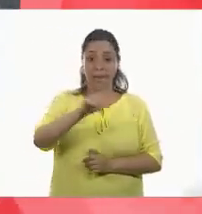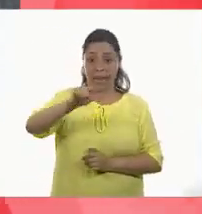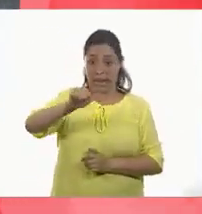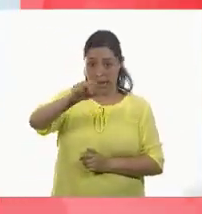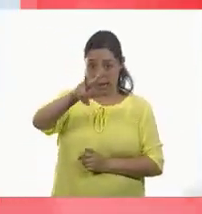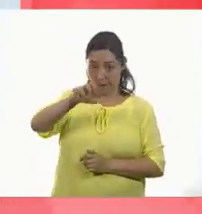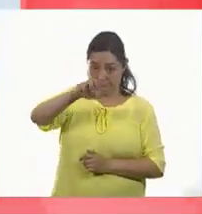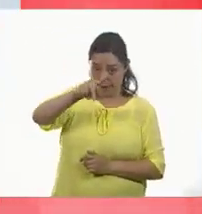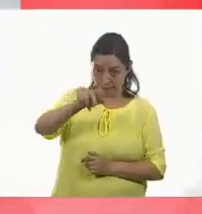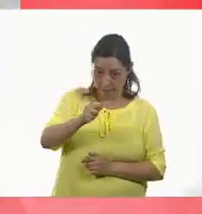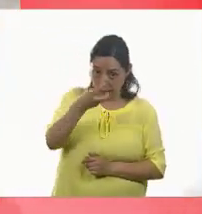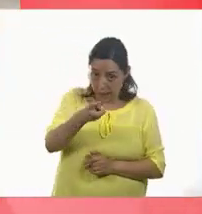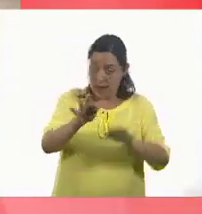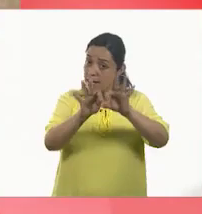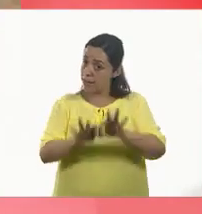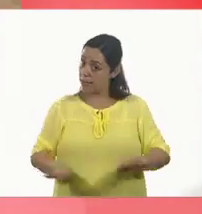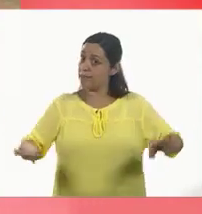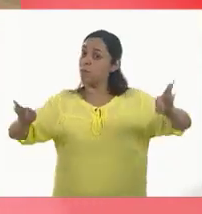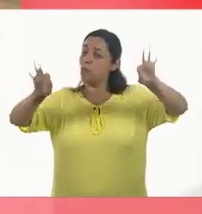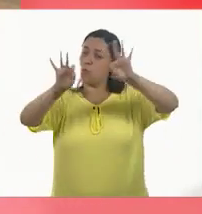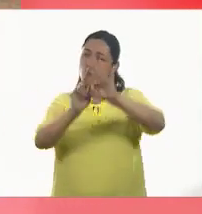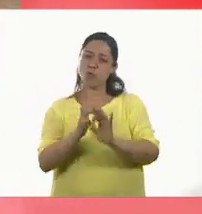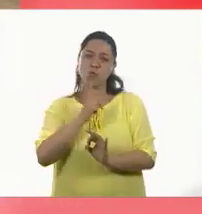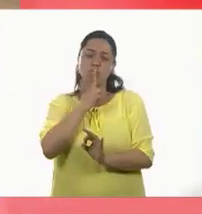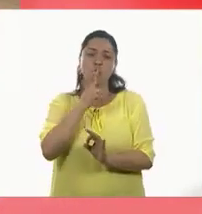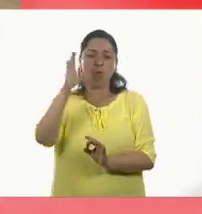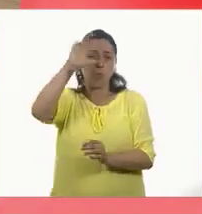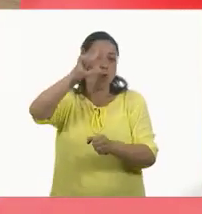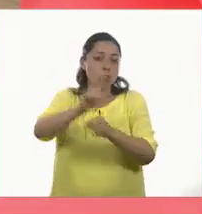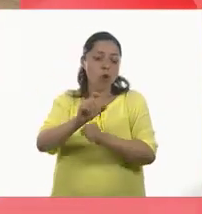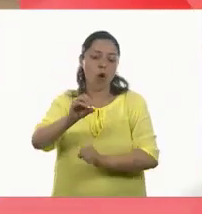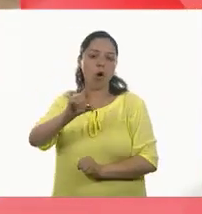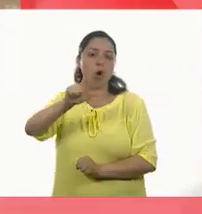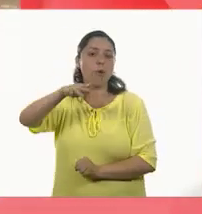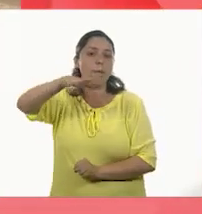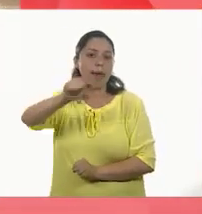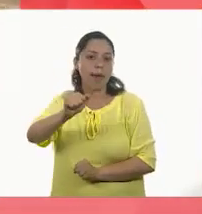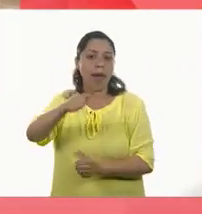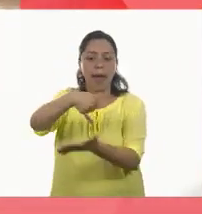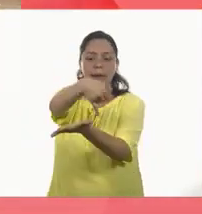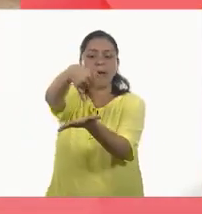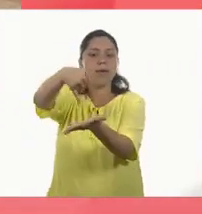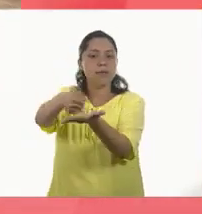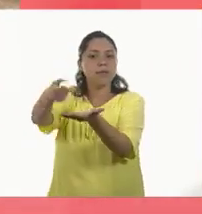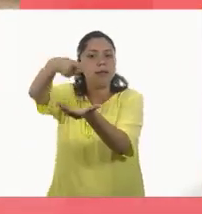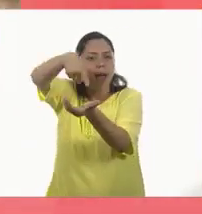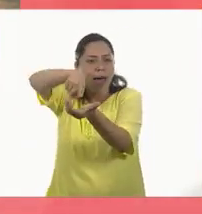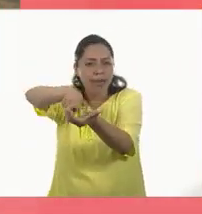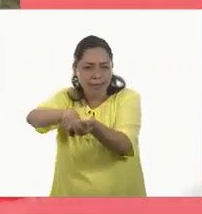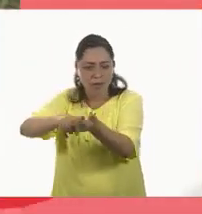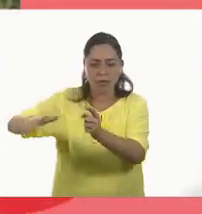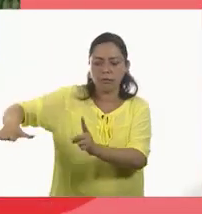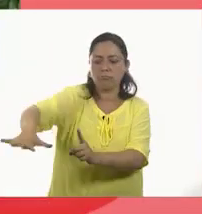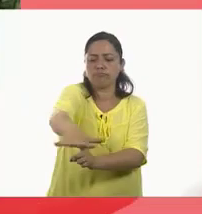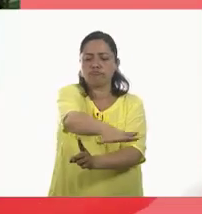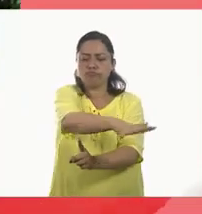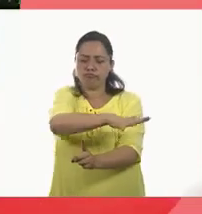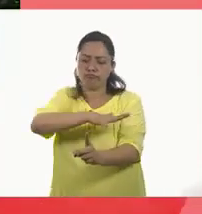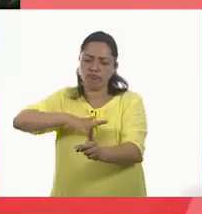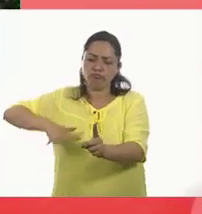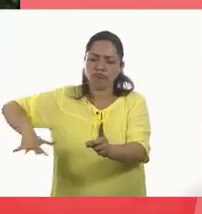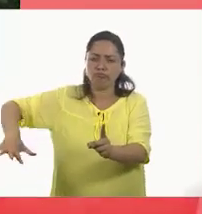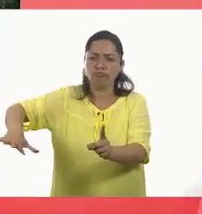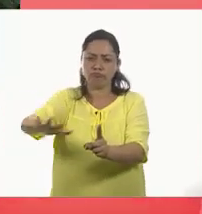es la más importante de la cultura olmeca. Se encuentra en una isla en medio de la región pantanosa que forma el río